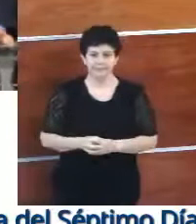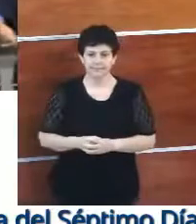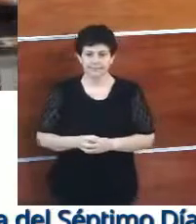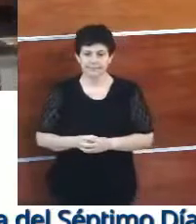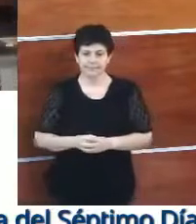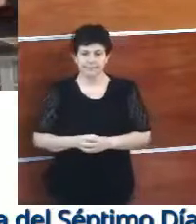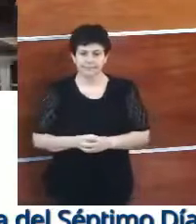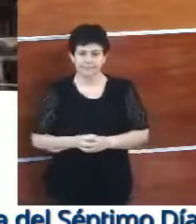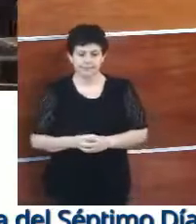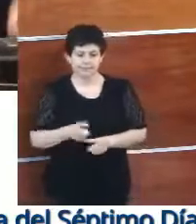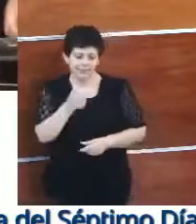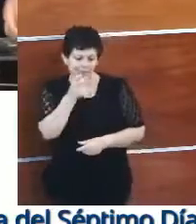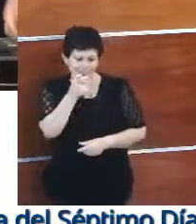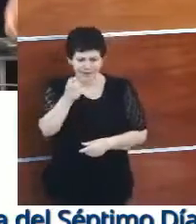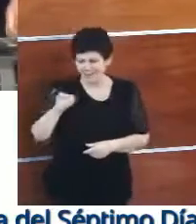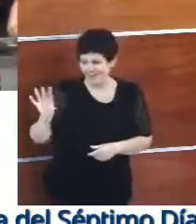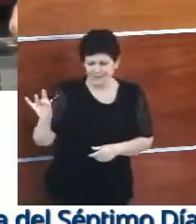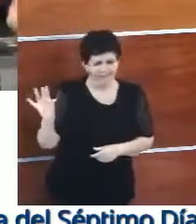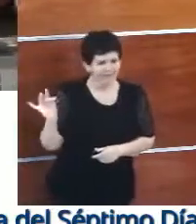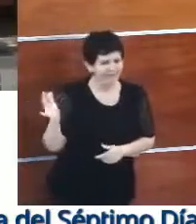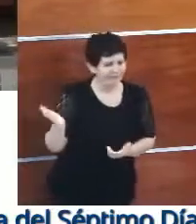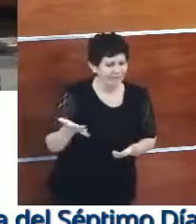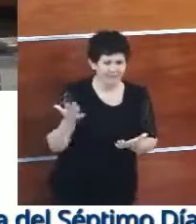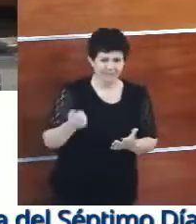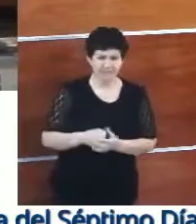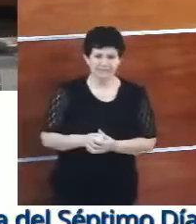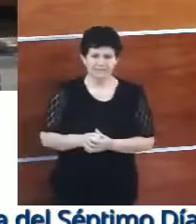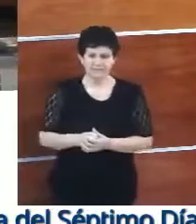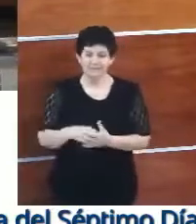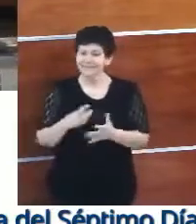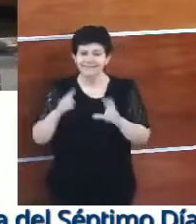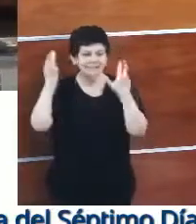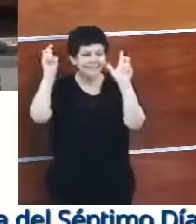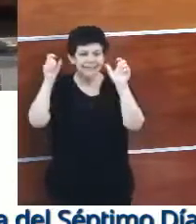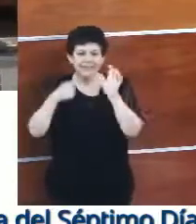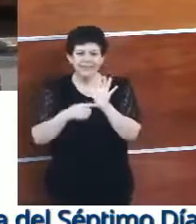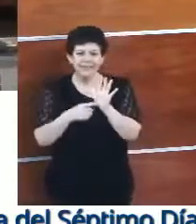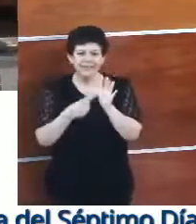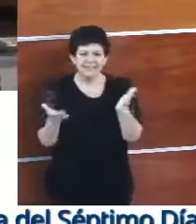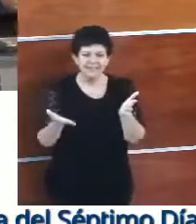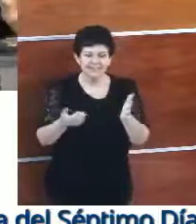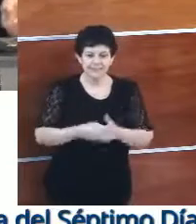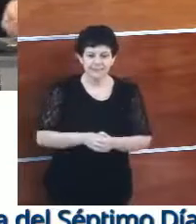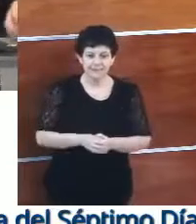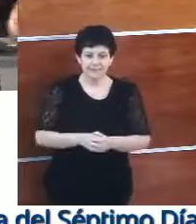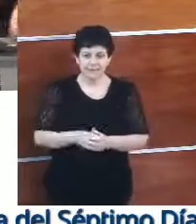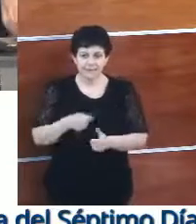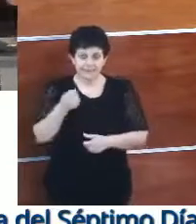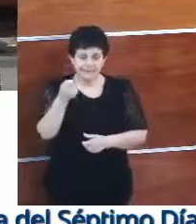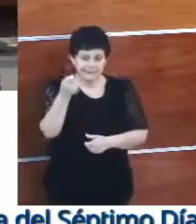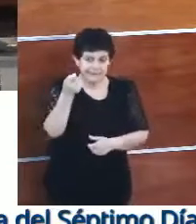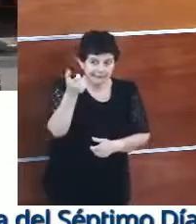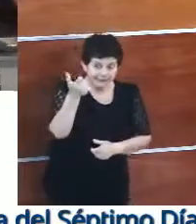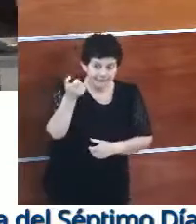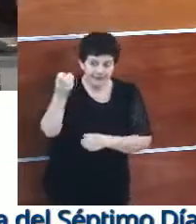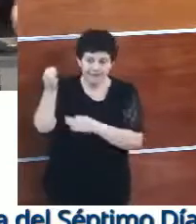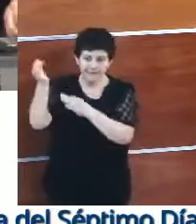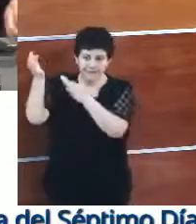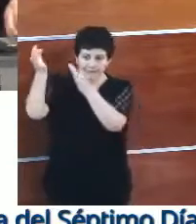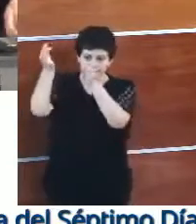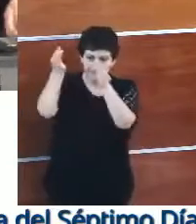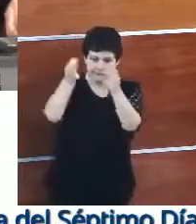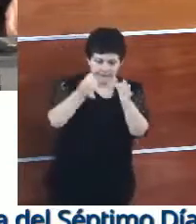epistemi, ¿no? Es un término que no solamente hace hincapié en la idea de que está cercano, sino que en